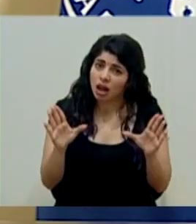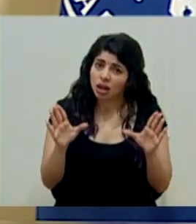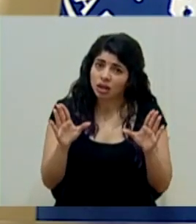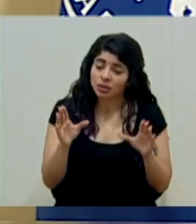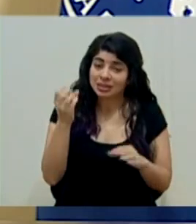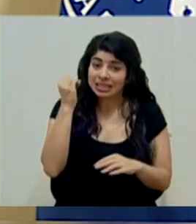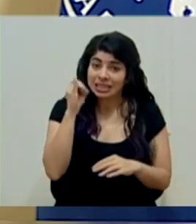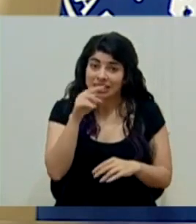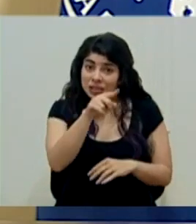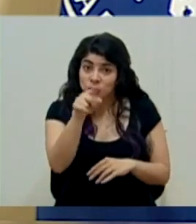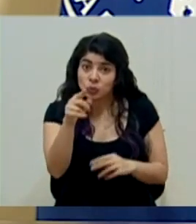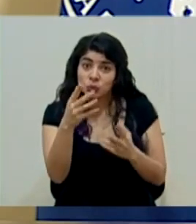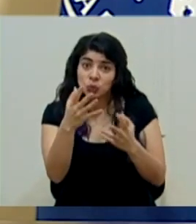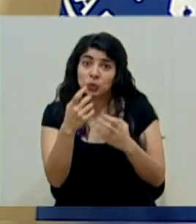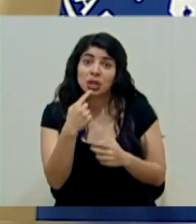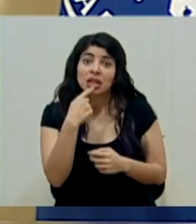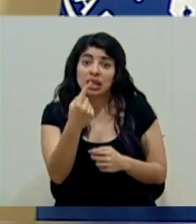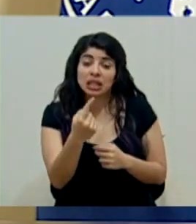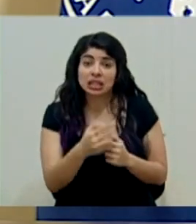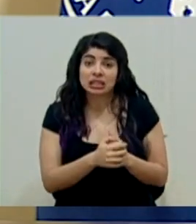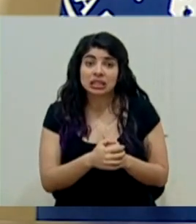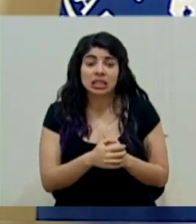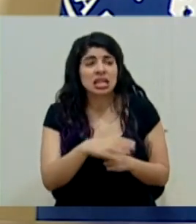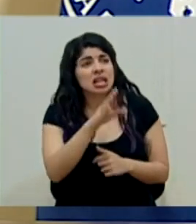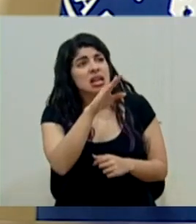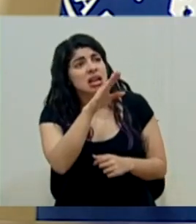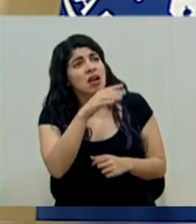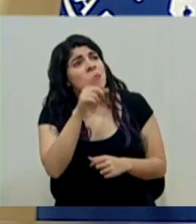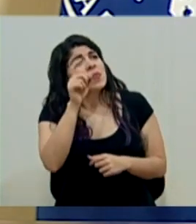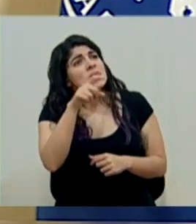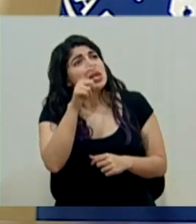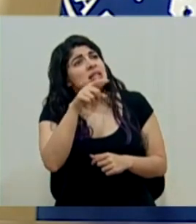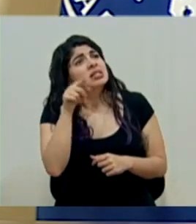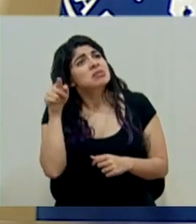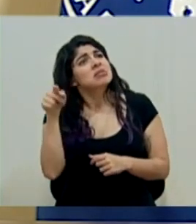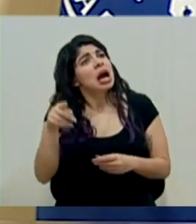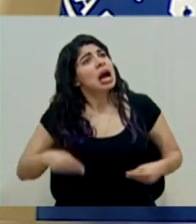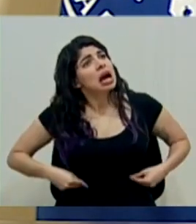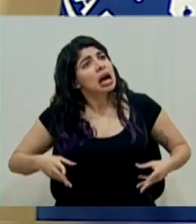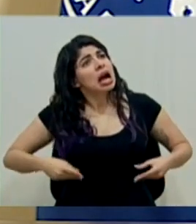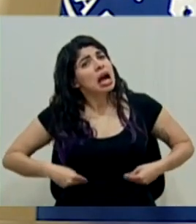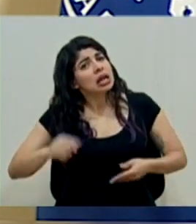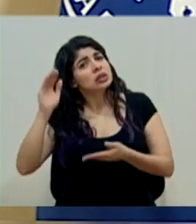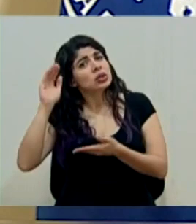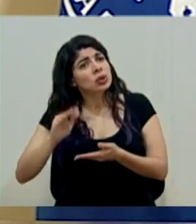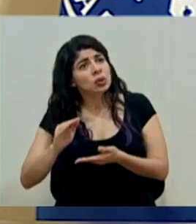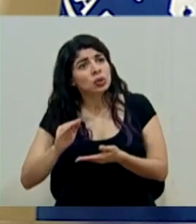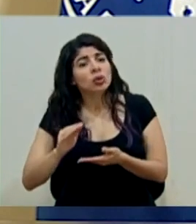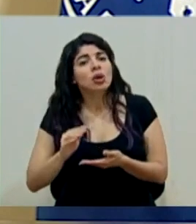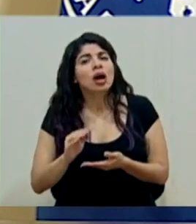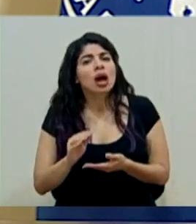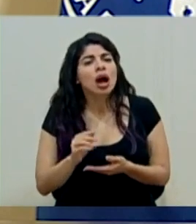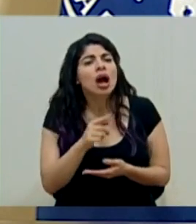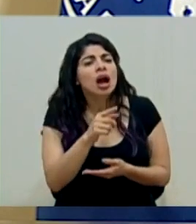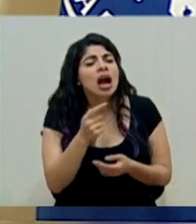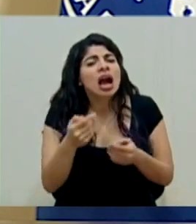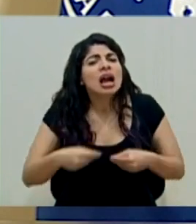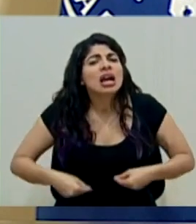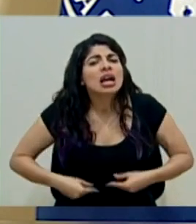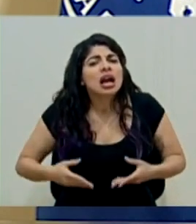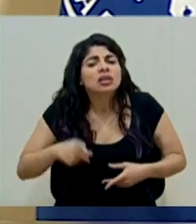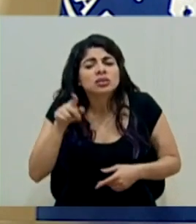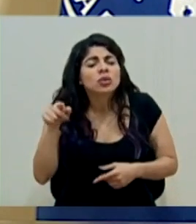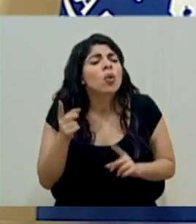Si vamos a decir que necesitamos ir por el lado del gasto, tenemos que ser muy específicos de dónde en el